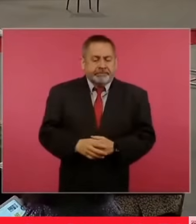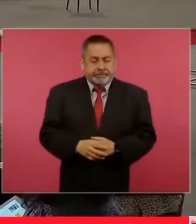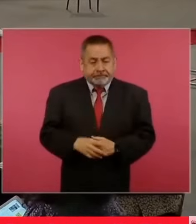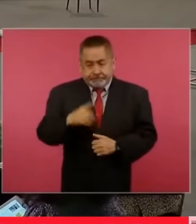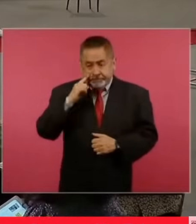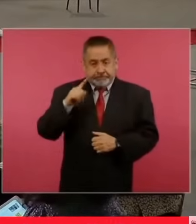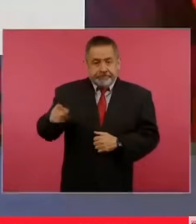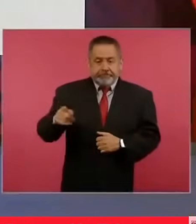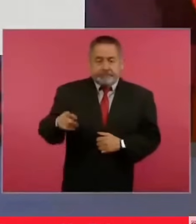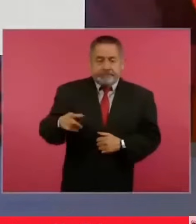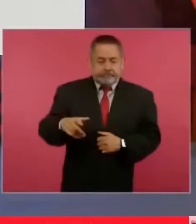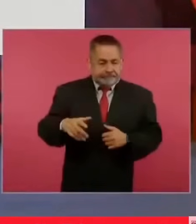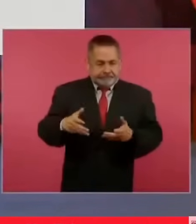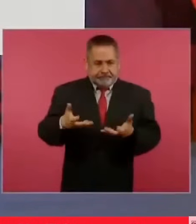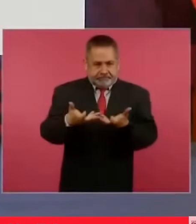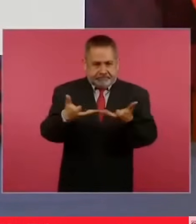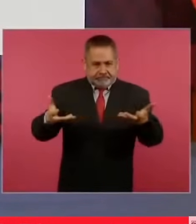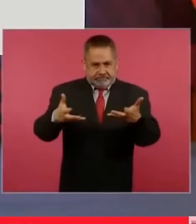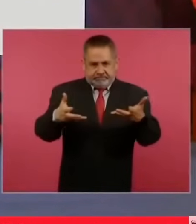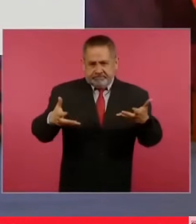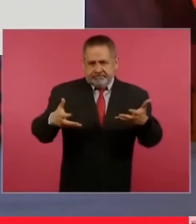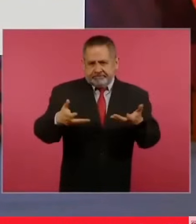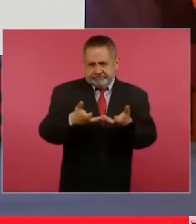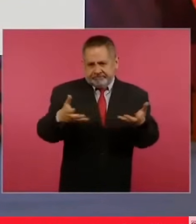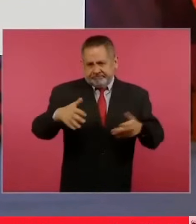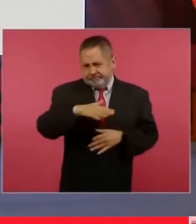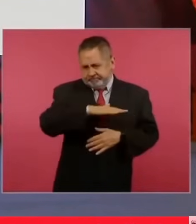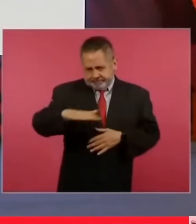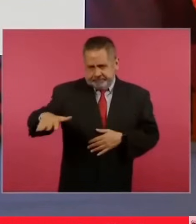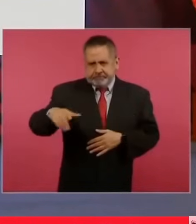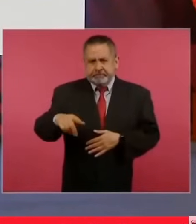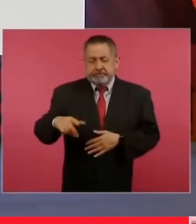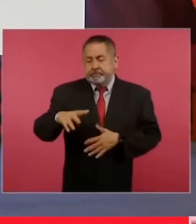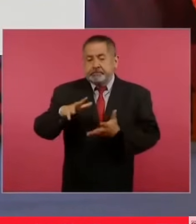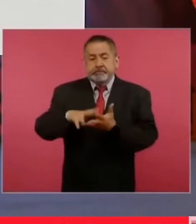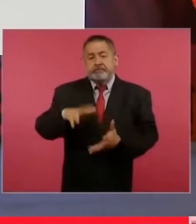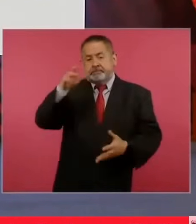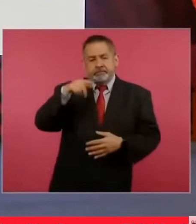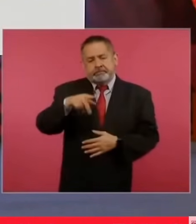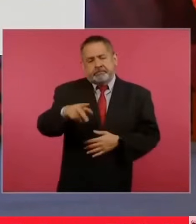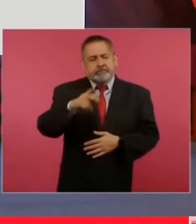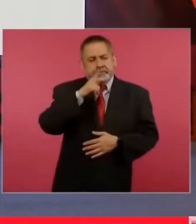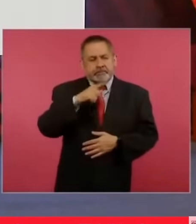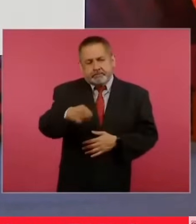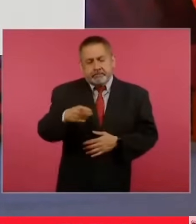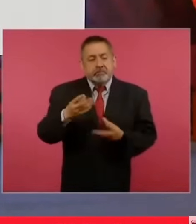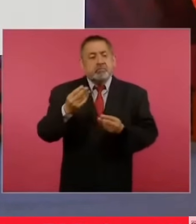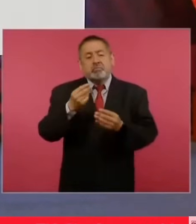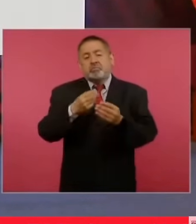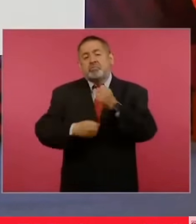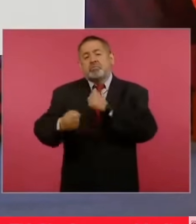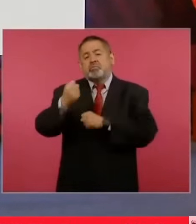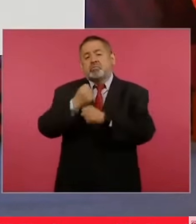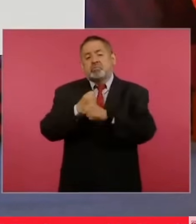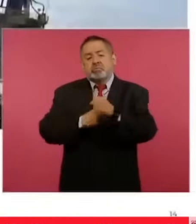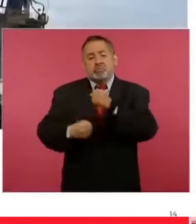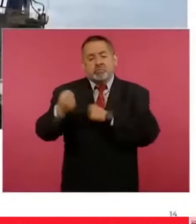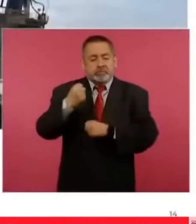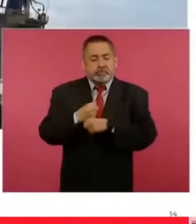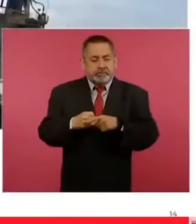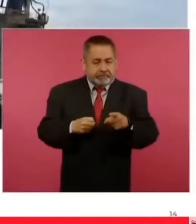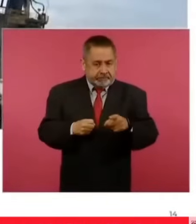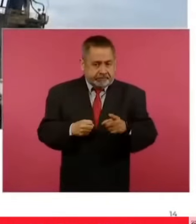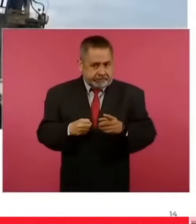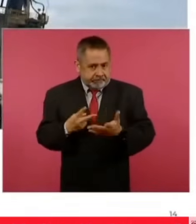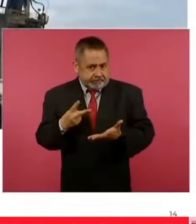parte de los equipos de Pemex y los que se rentan son equipos ya de muchos años. El operador está